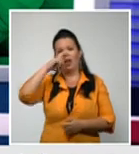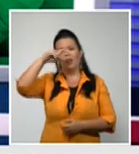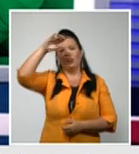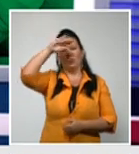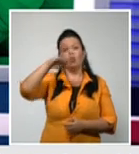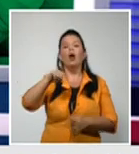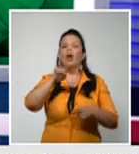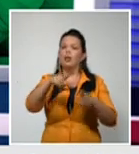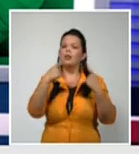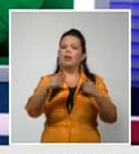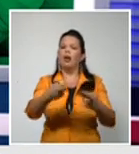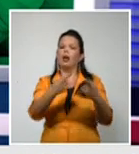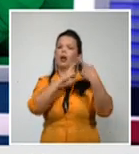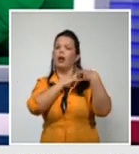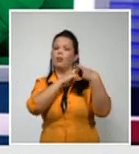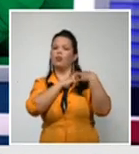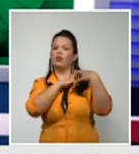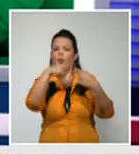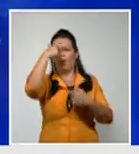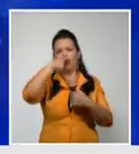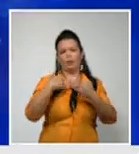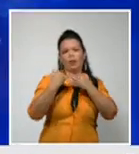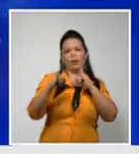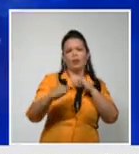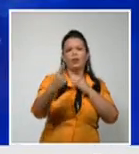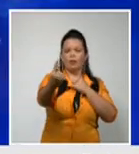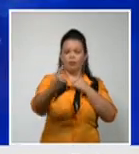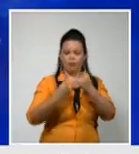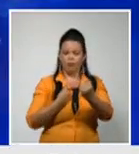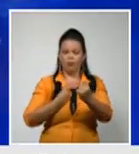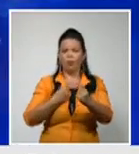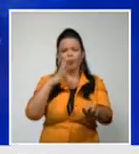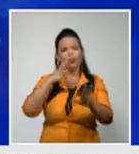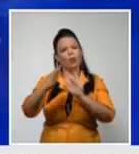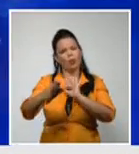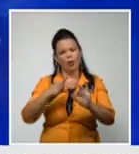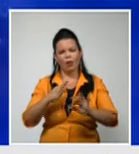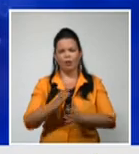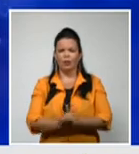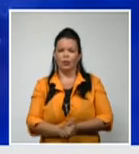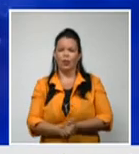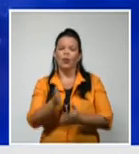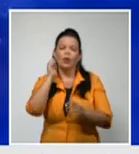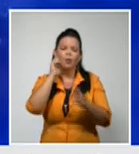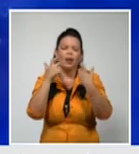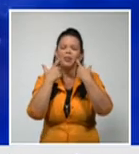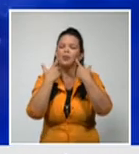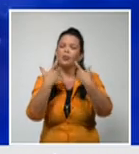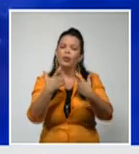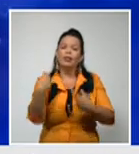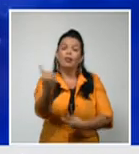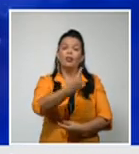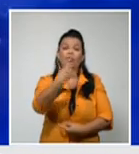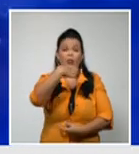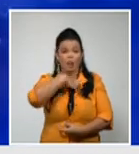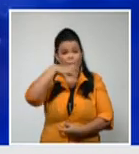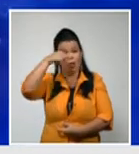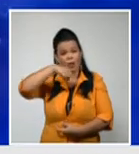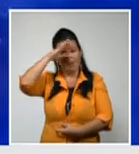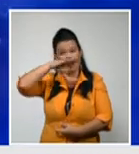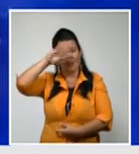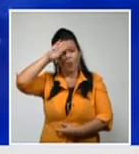personas, pues la doy por descontada de que es lo más importante que tenemos en estos momentos, en Cuba y en el